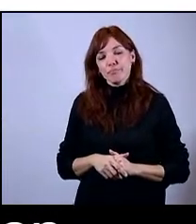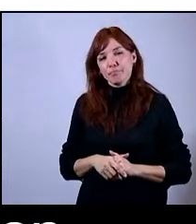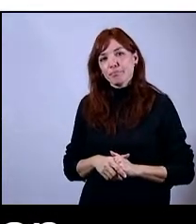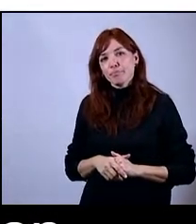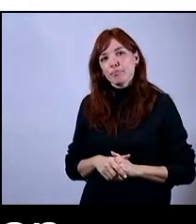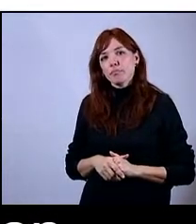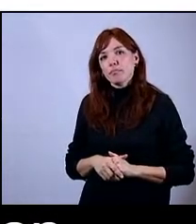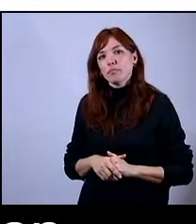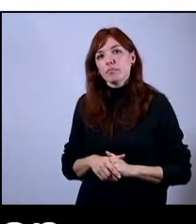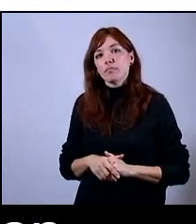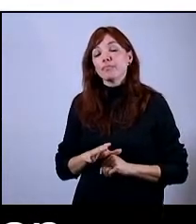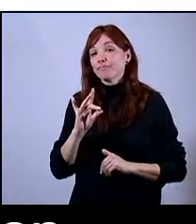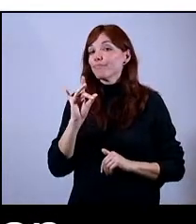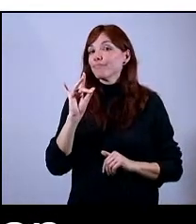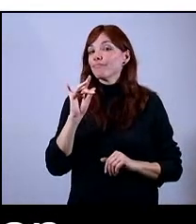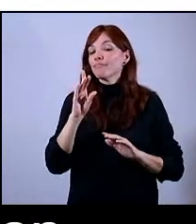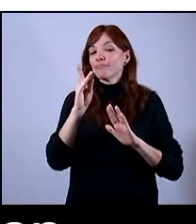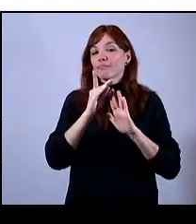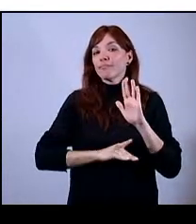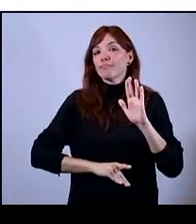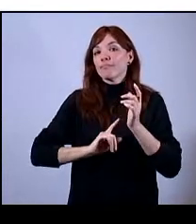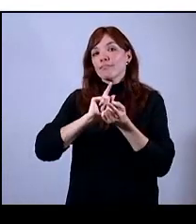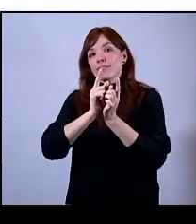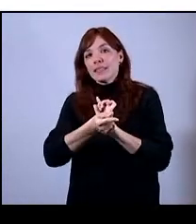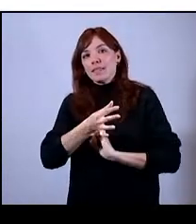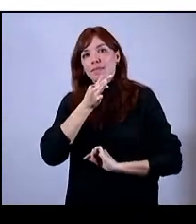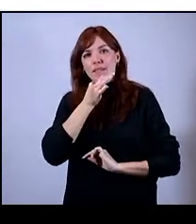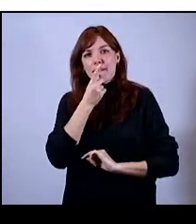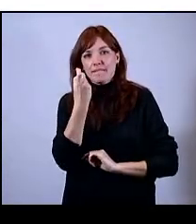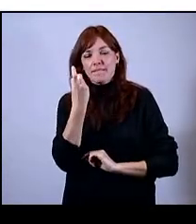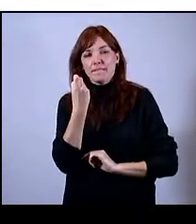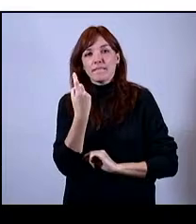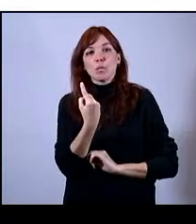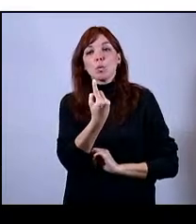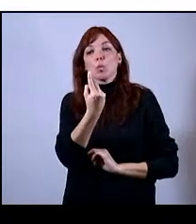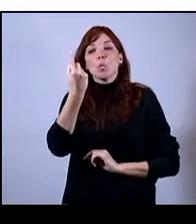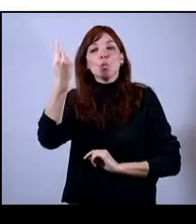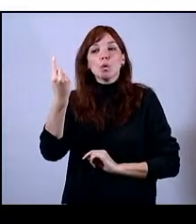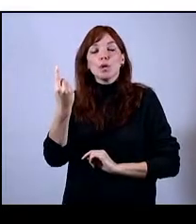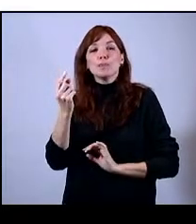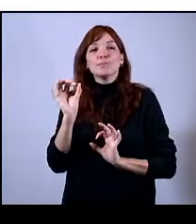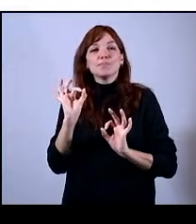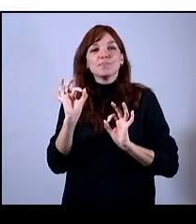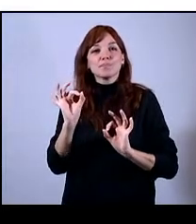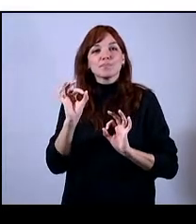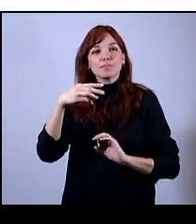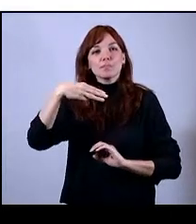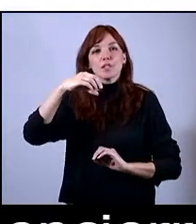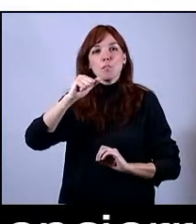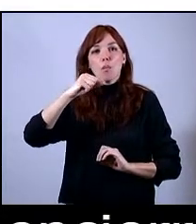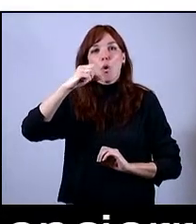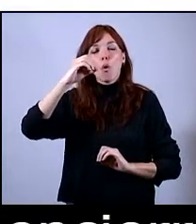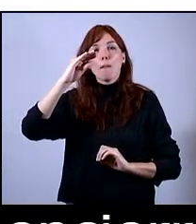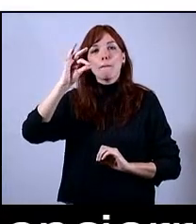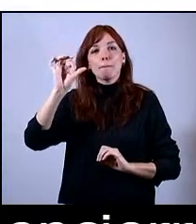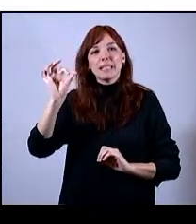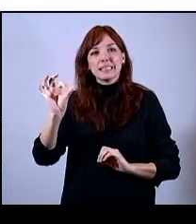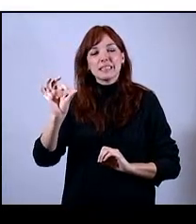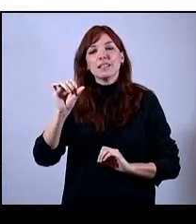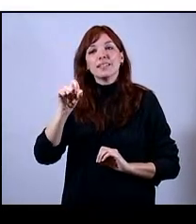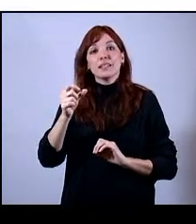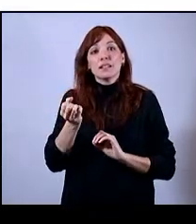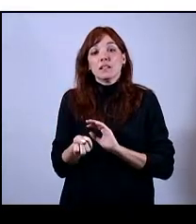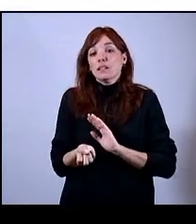Sí, tenemos decretos todavía que modificar. Uno en concreto es el del MOVES, que va a salir a